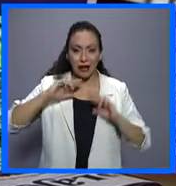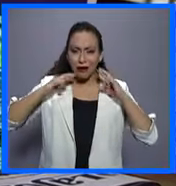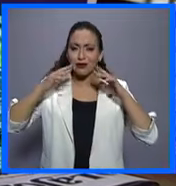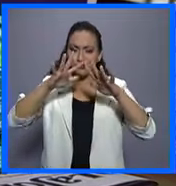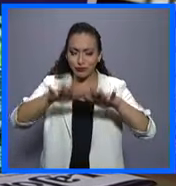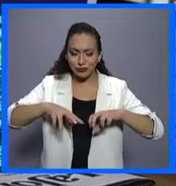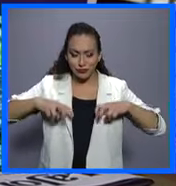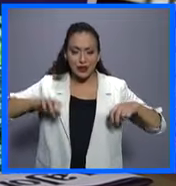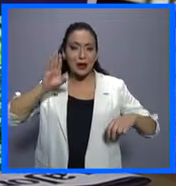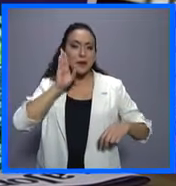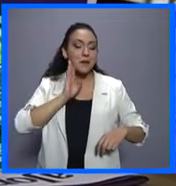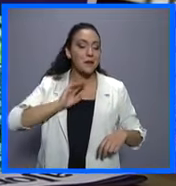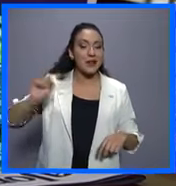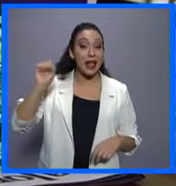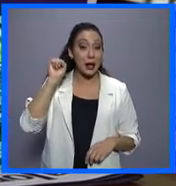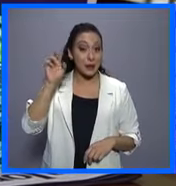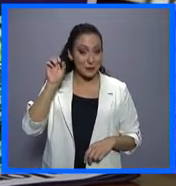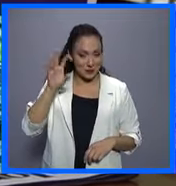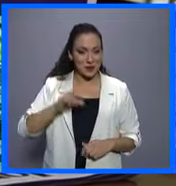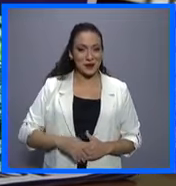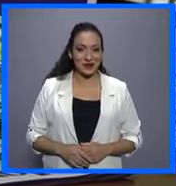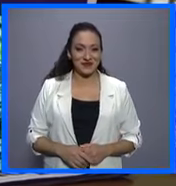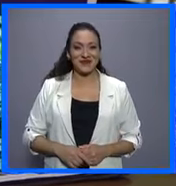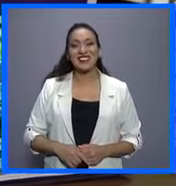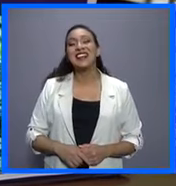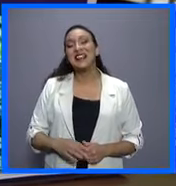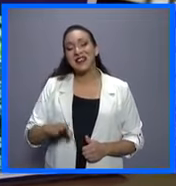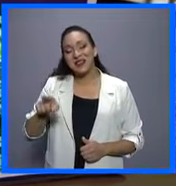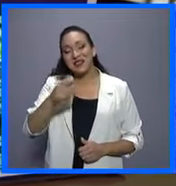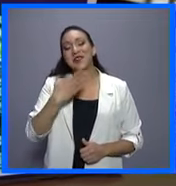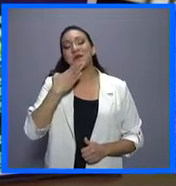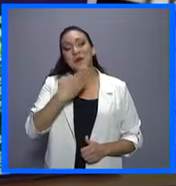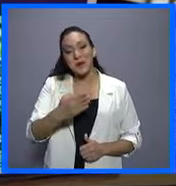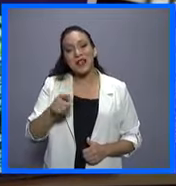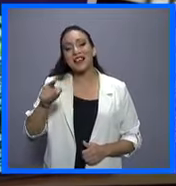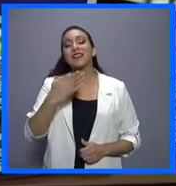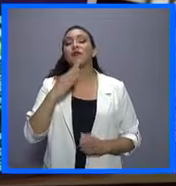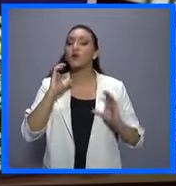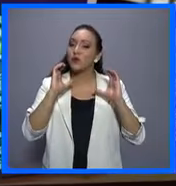del Pleno en vivo de la nueva Suprema Corte. Así concluimos esta emisión.